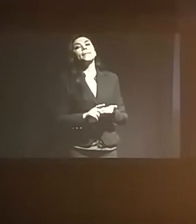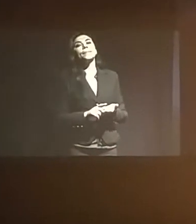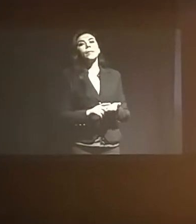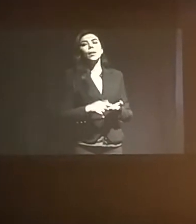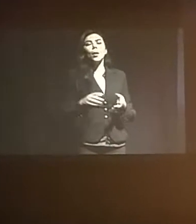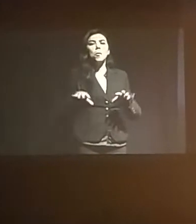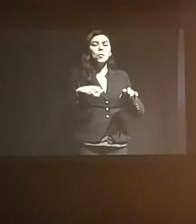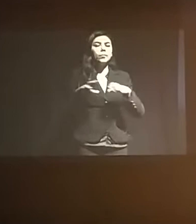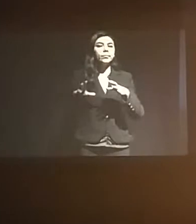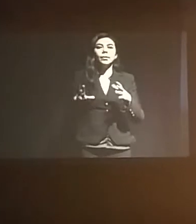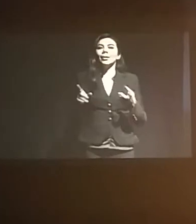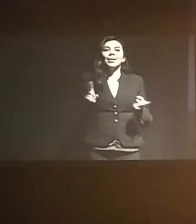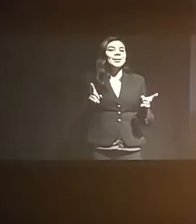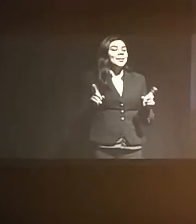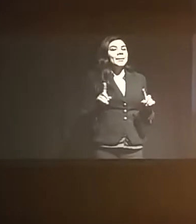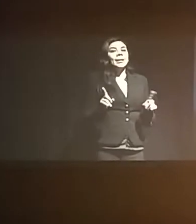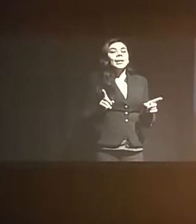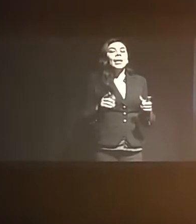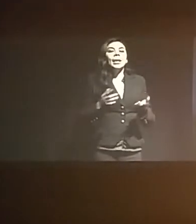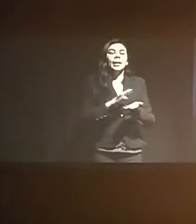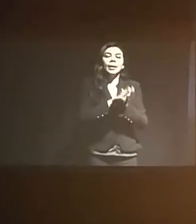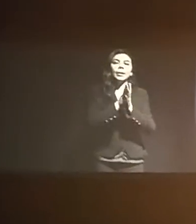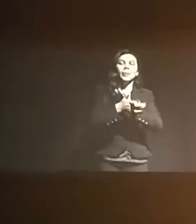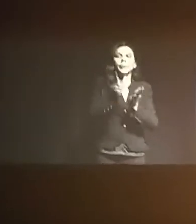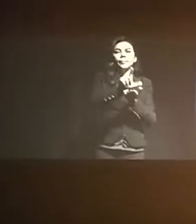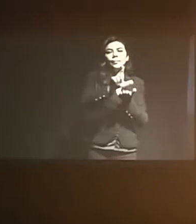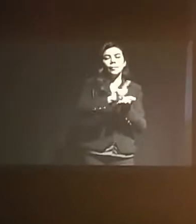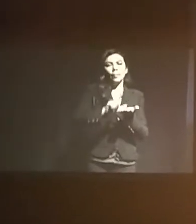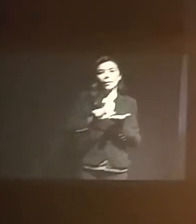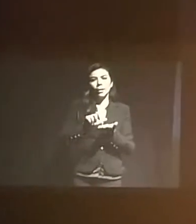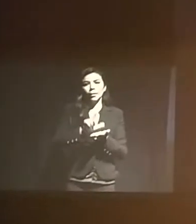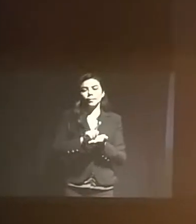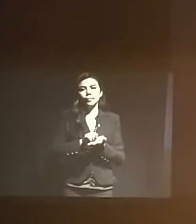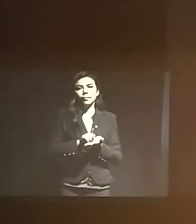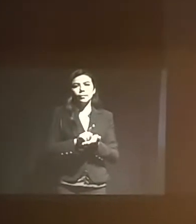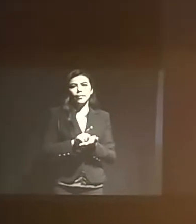Es una cosa de, o sea, no, es que en todos lados es como el adoquín.